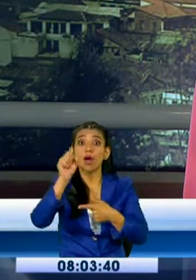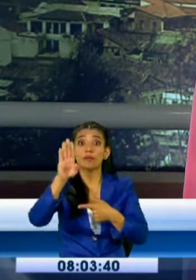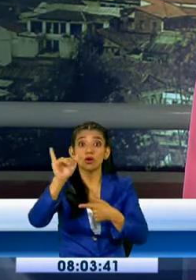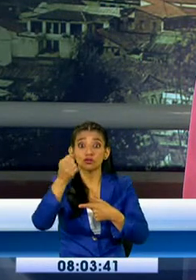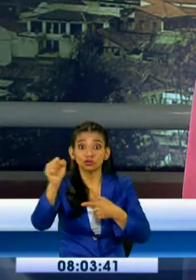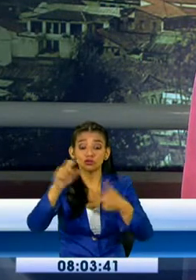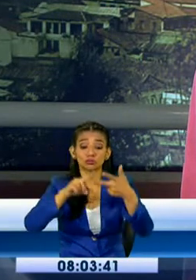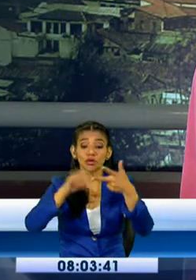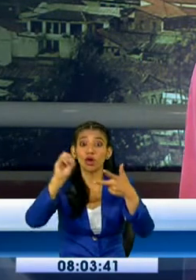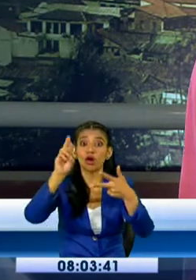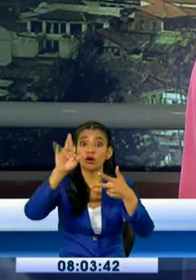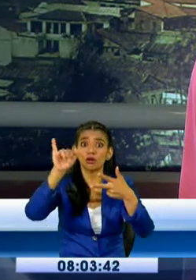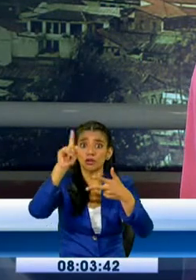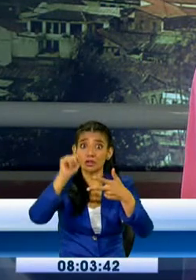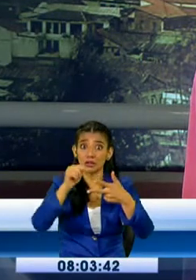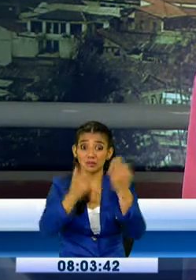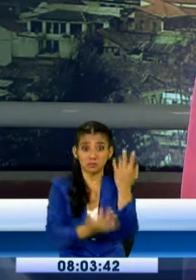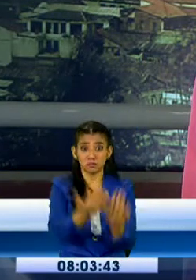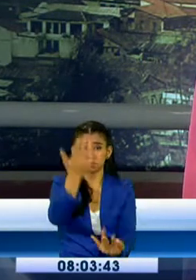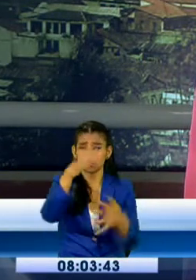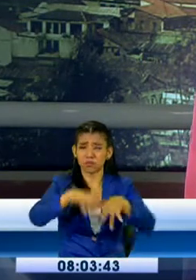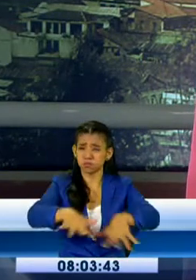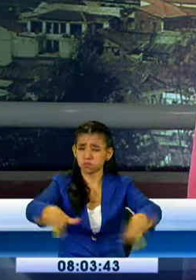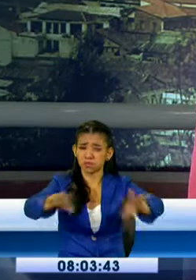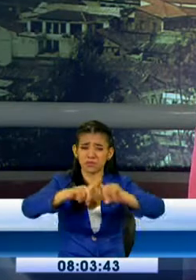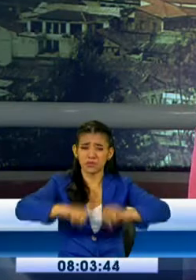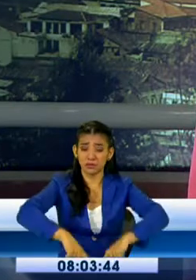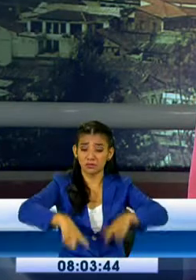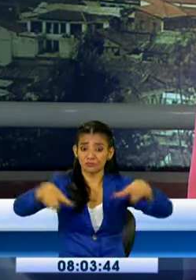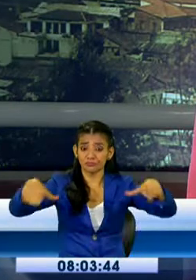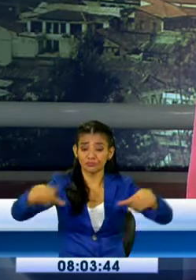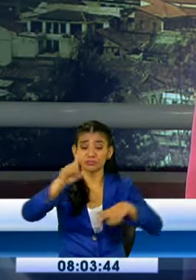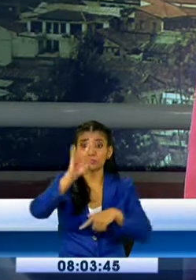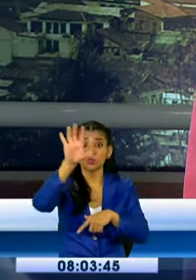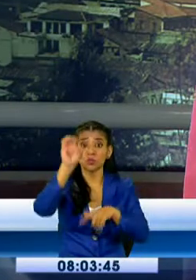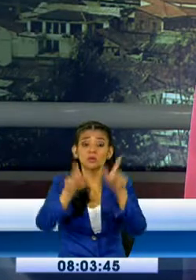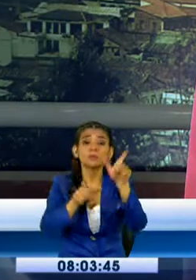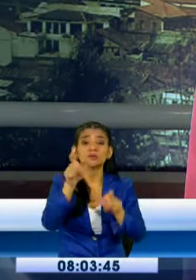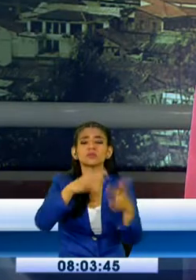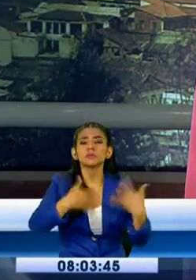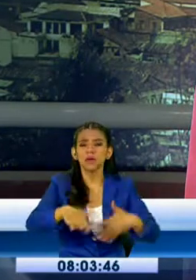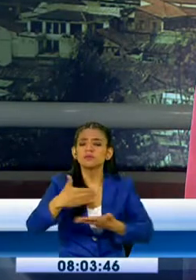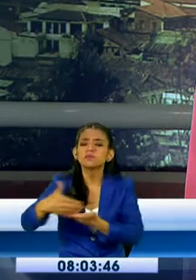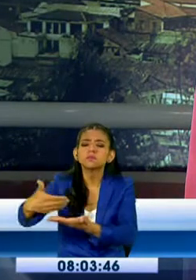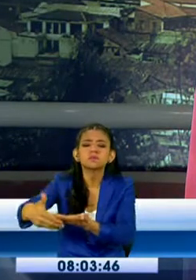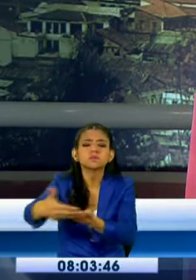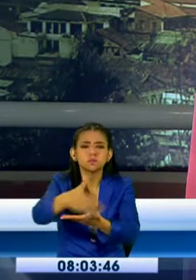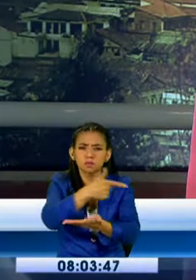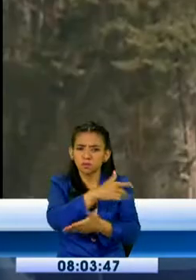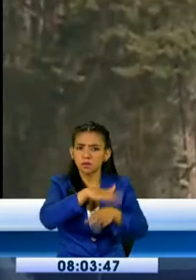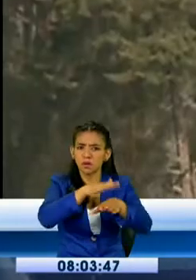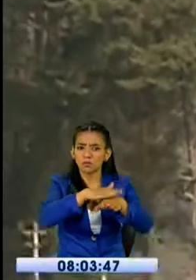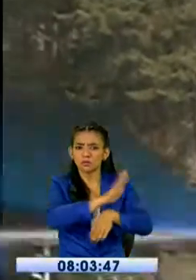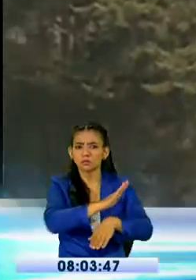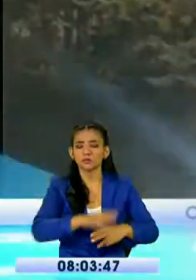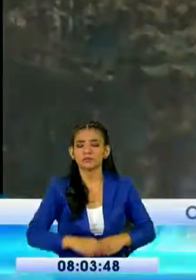así cientos de hectáreas afectadas por un incendio forestal. 150 personas fueron evacuadas con el saldo de las llamas.